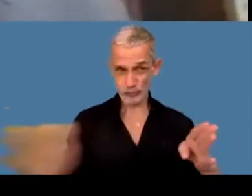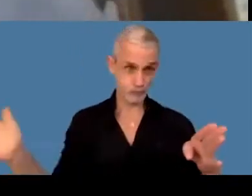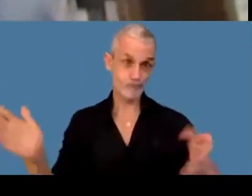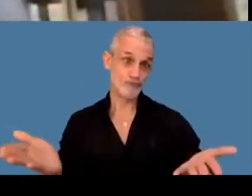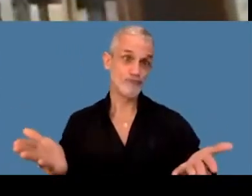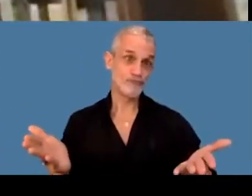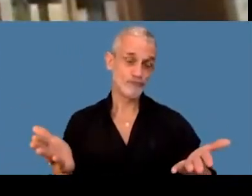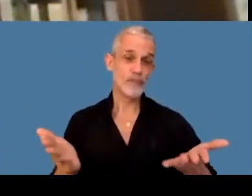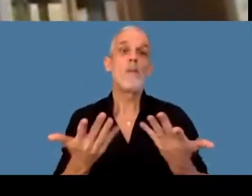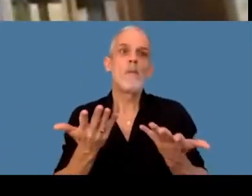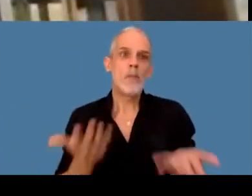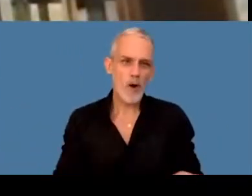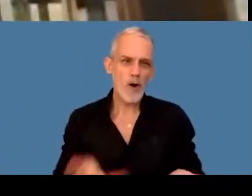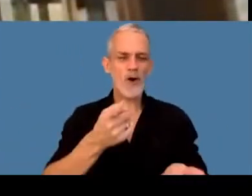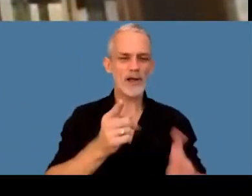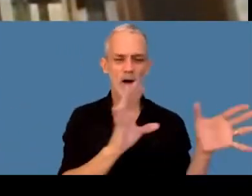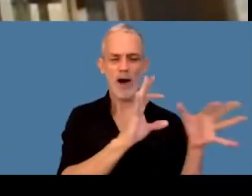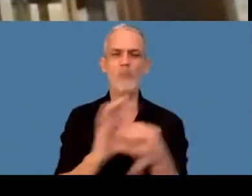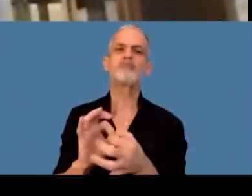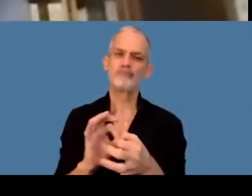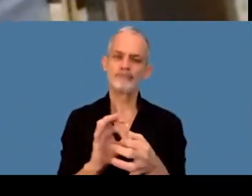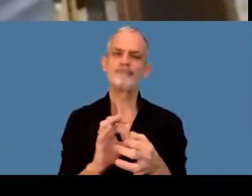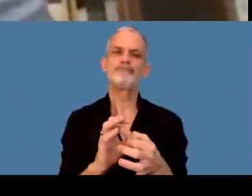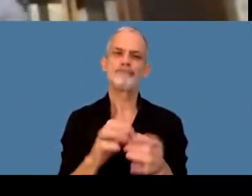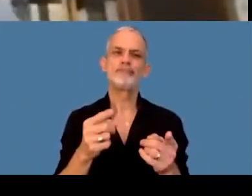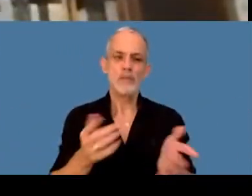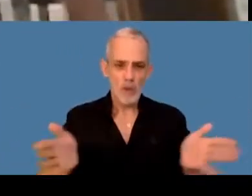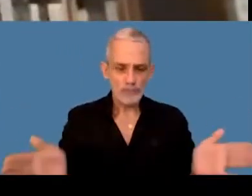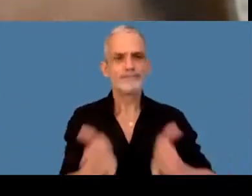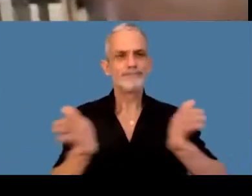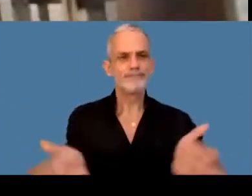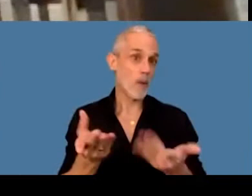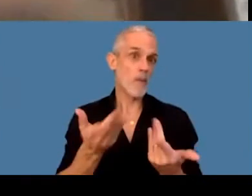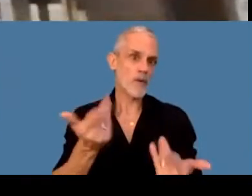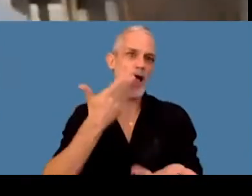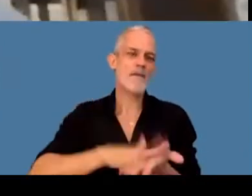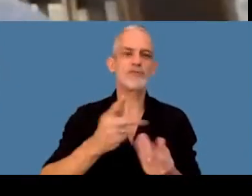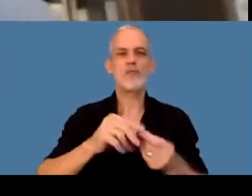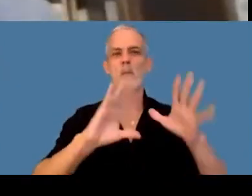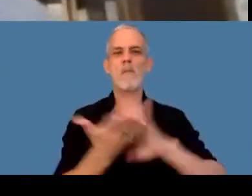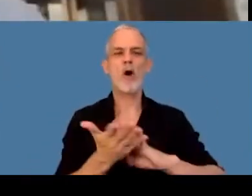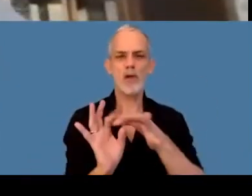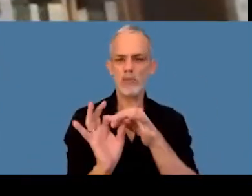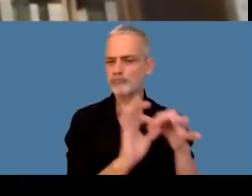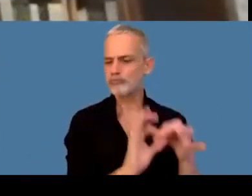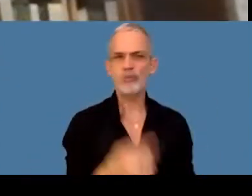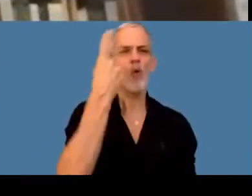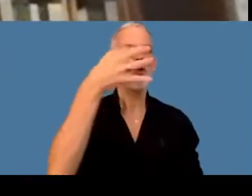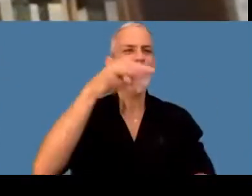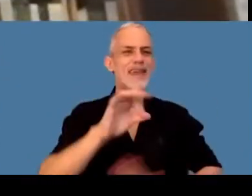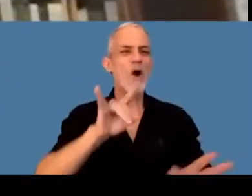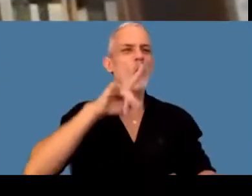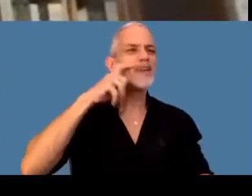Y por eso articula y promueve, por eso se habla de un modelo de unicidad